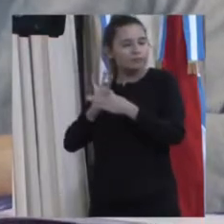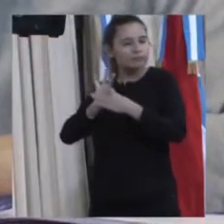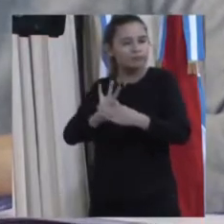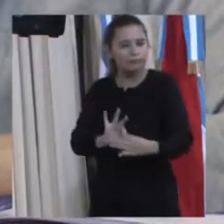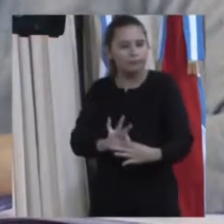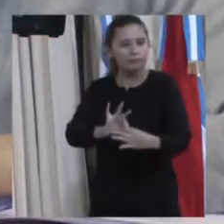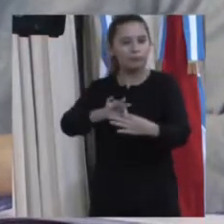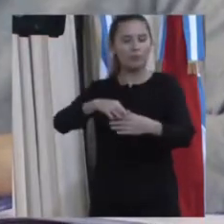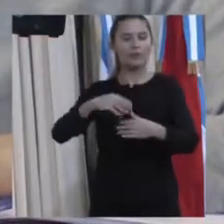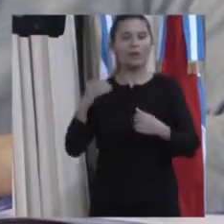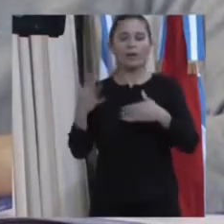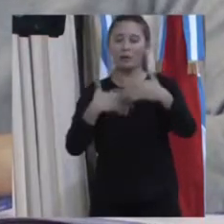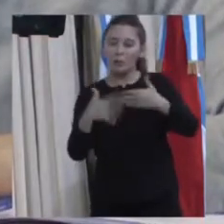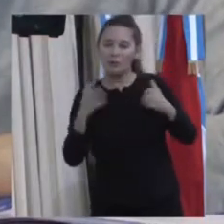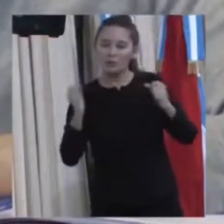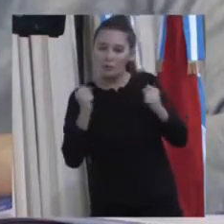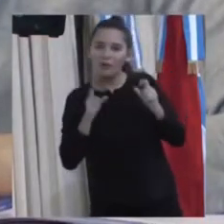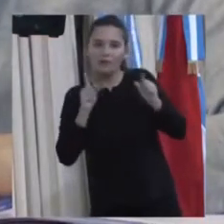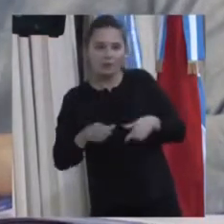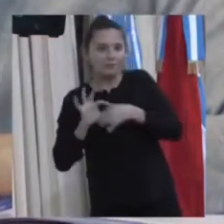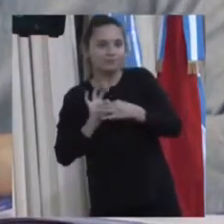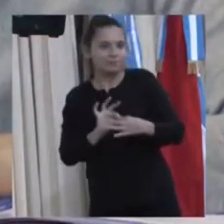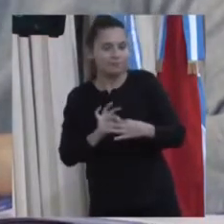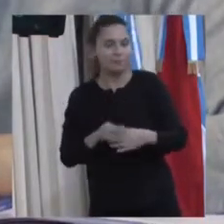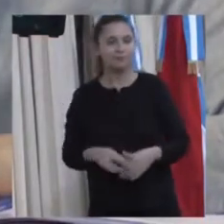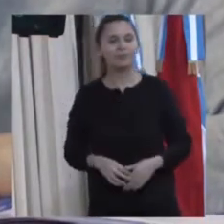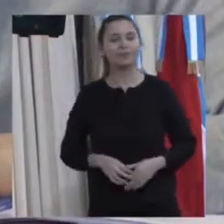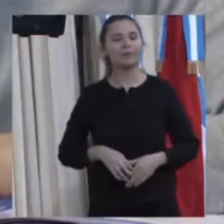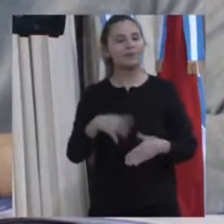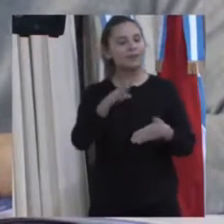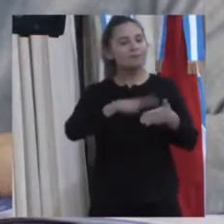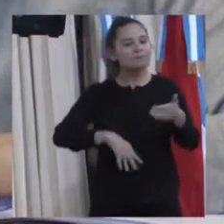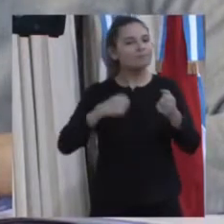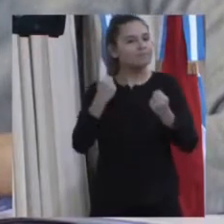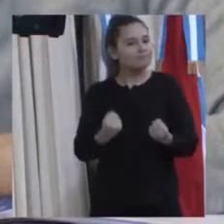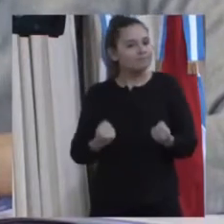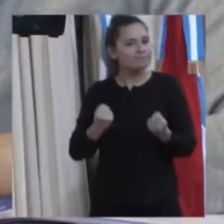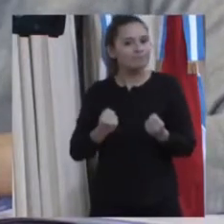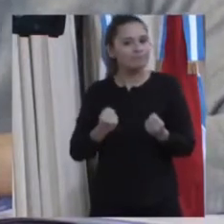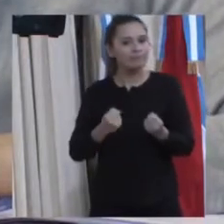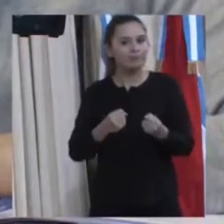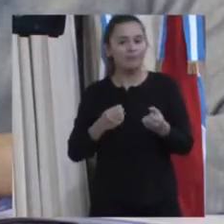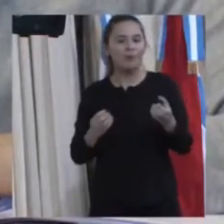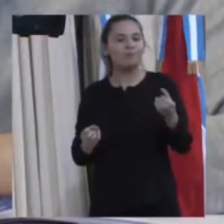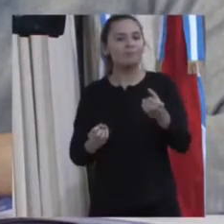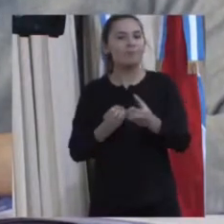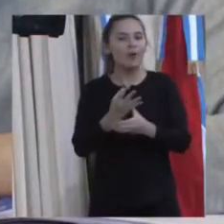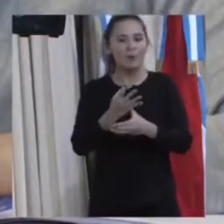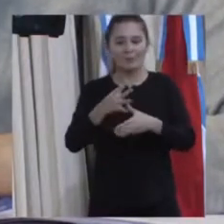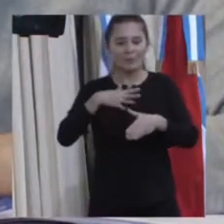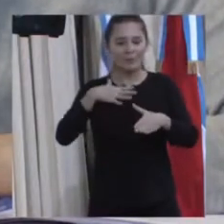están presentes, al tiempo que se pretende fundacional. La potencia del manifiesto inaugura una saga de